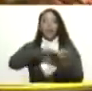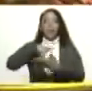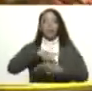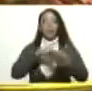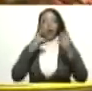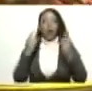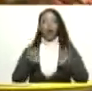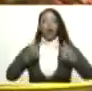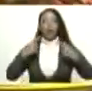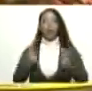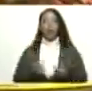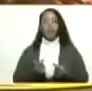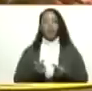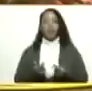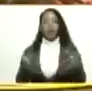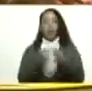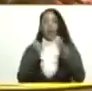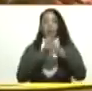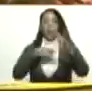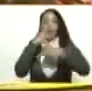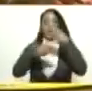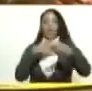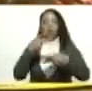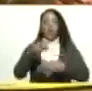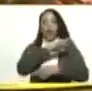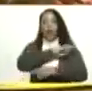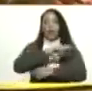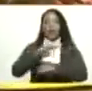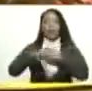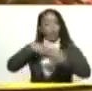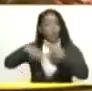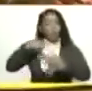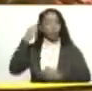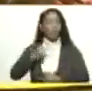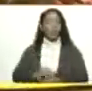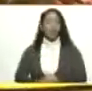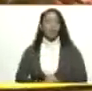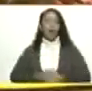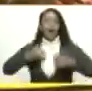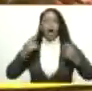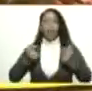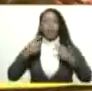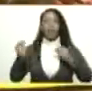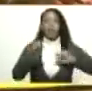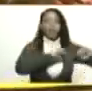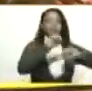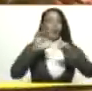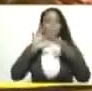activa del alto mando político de la Revolución Bolivariana, activa y unida.